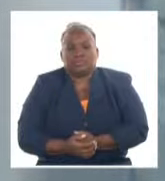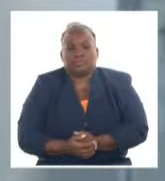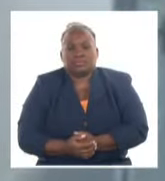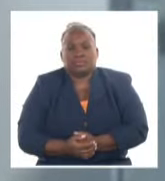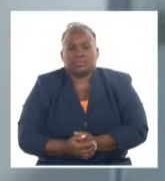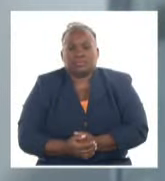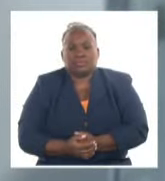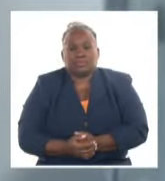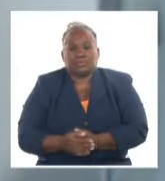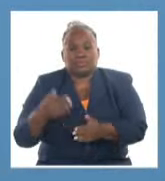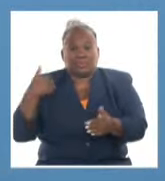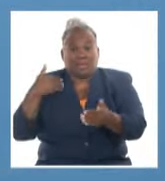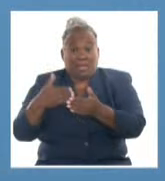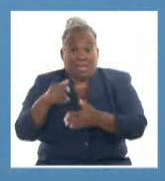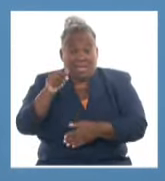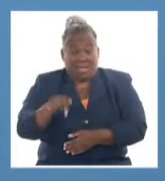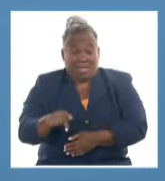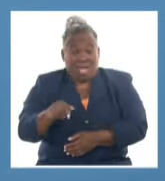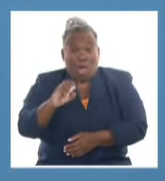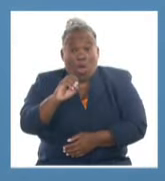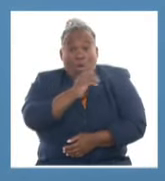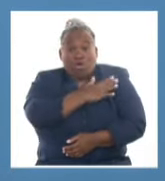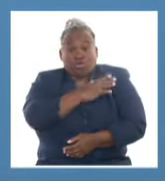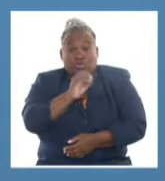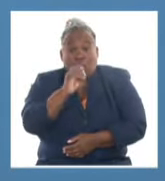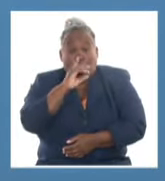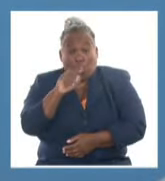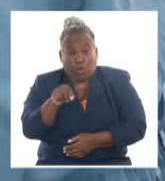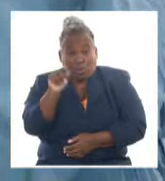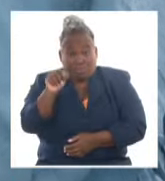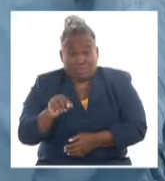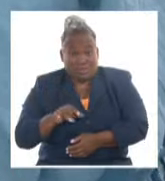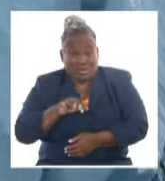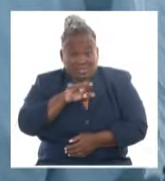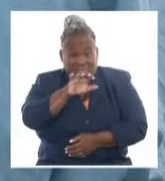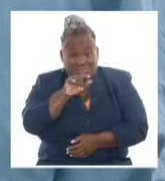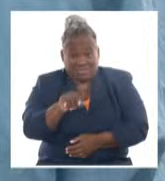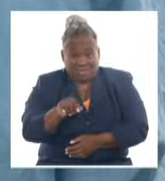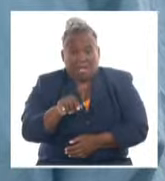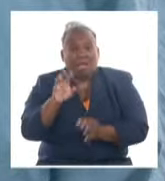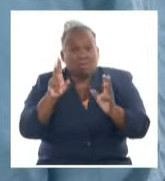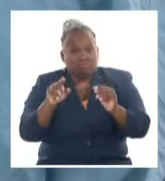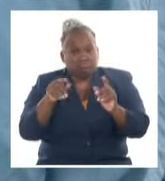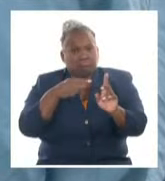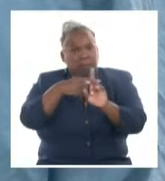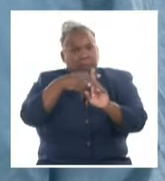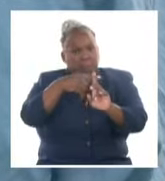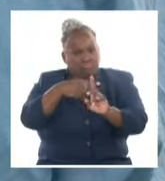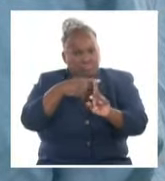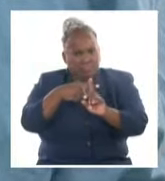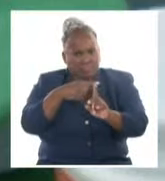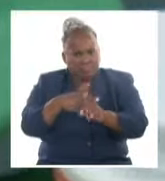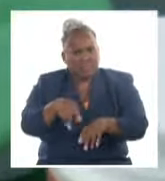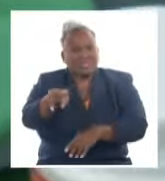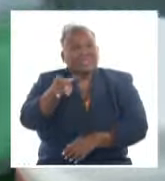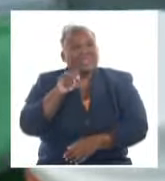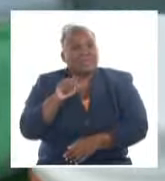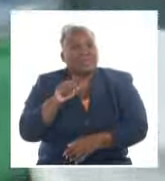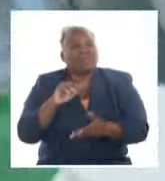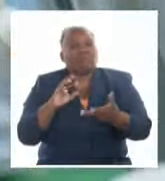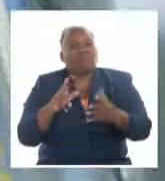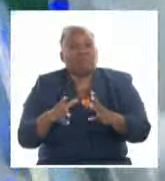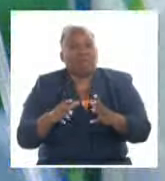Hasta el momento, la aplicación de la ozonoterapia en pacientes con cáncer tiene resultados favorables como novedoso tratamiento de